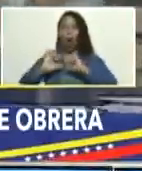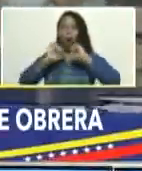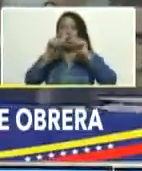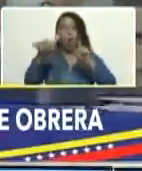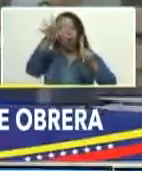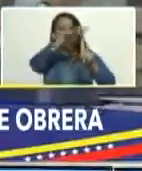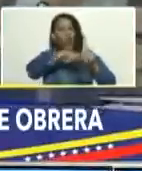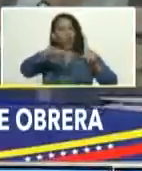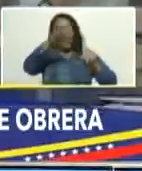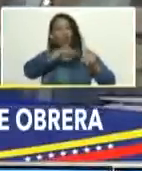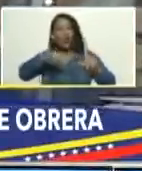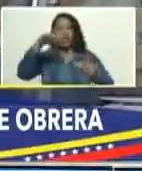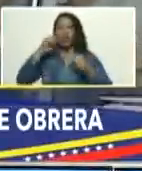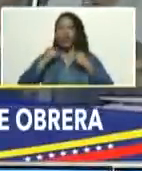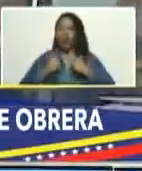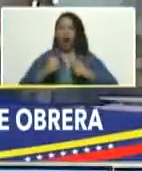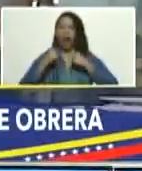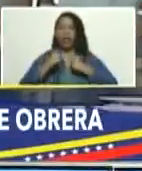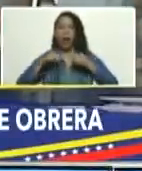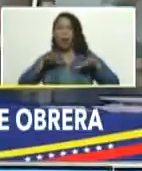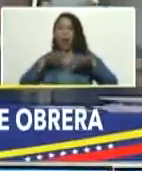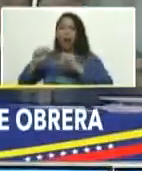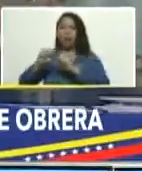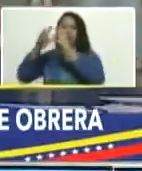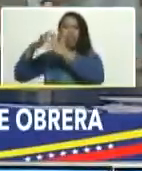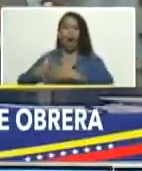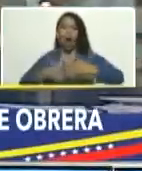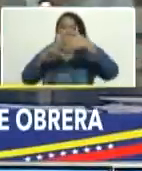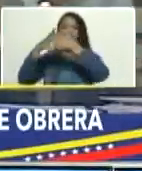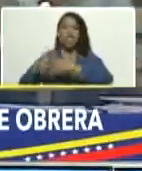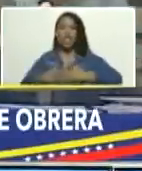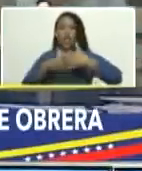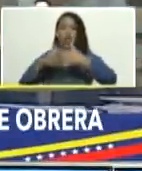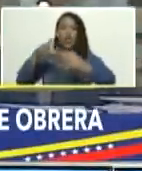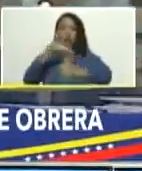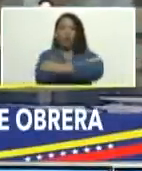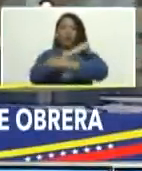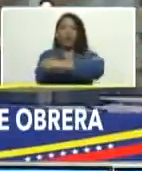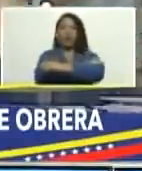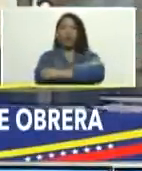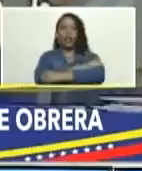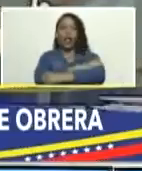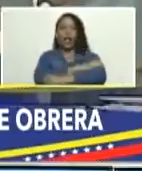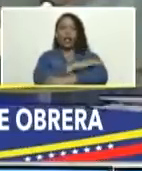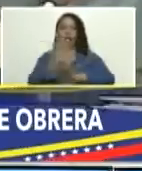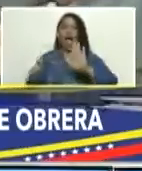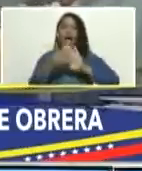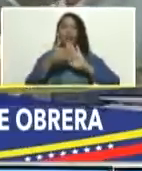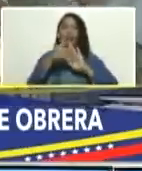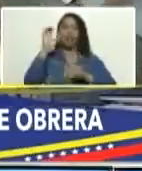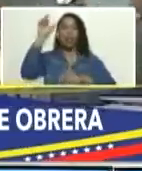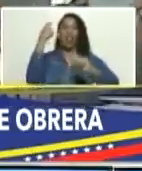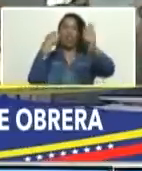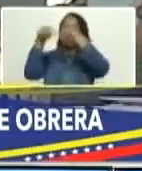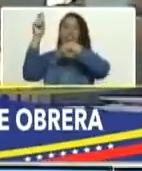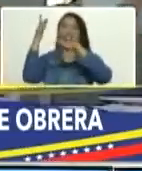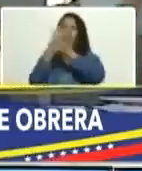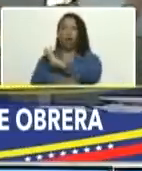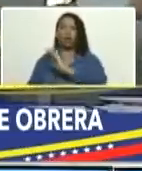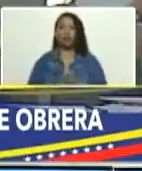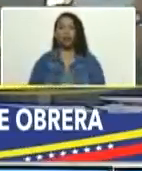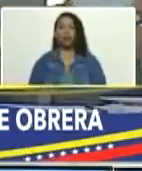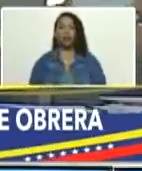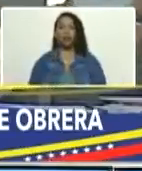conspiración brutal del imperialismo norteamericano, de la oligarquía, de la derecha antipatria, vendepatria,